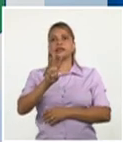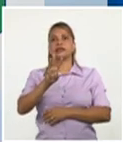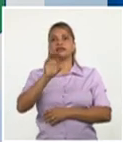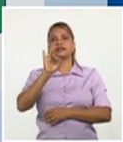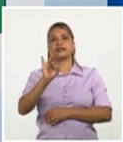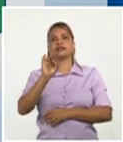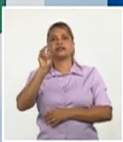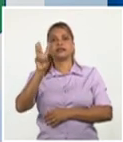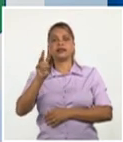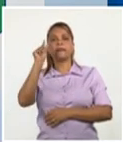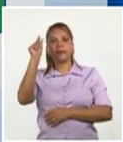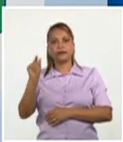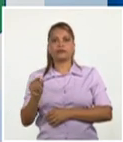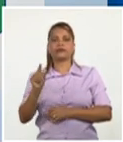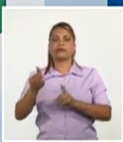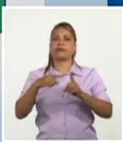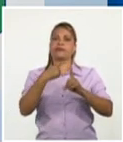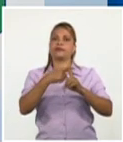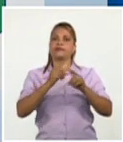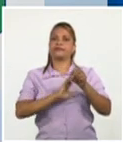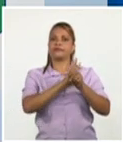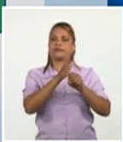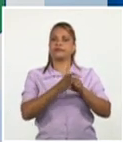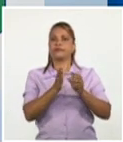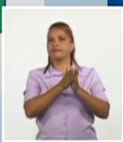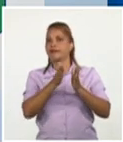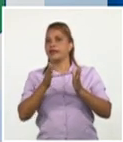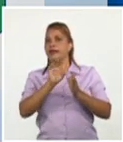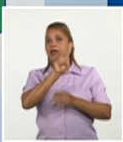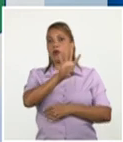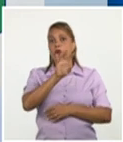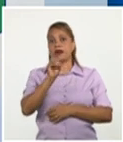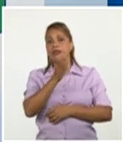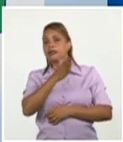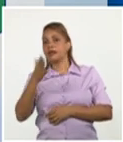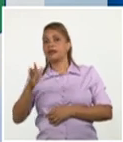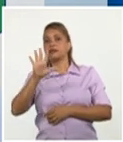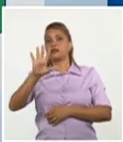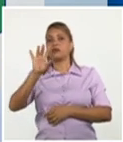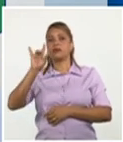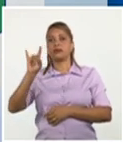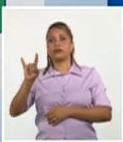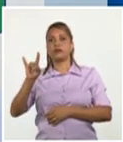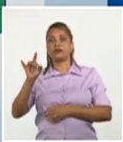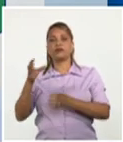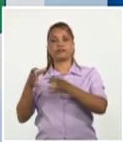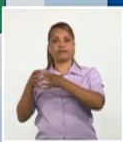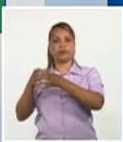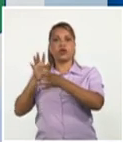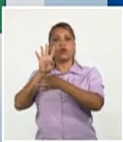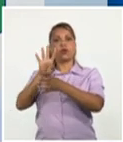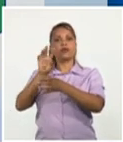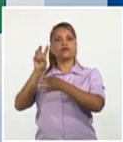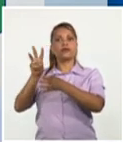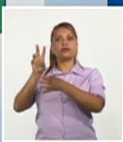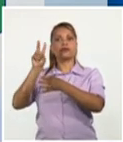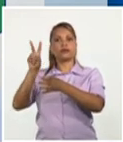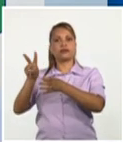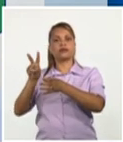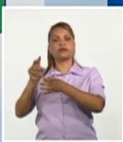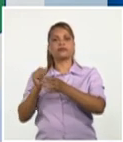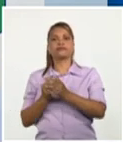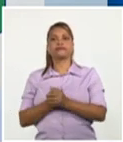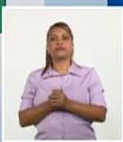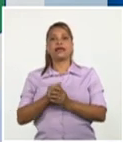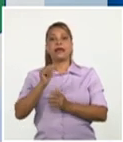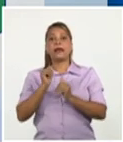personas. De 40 a 59, 402. Y nuevamente de más de 60 años